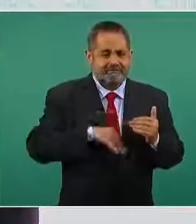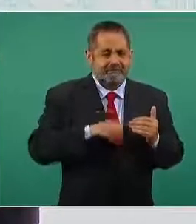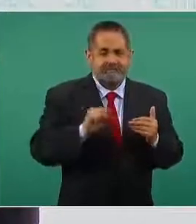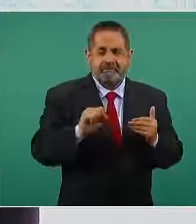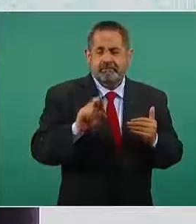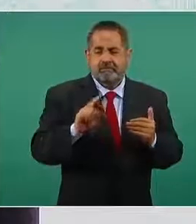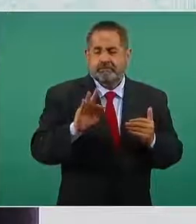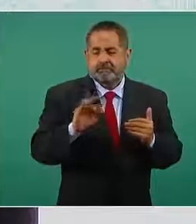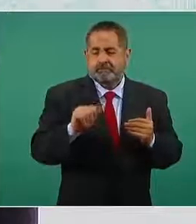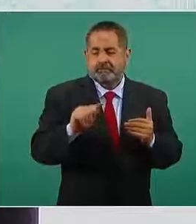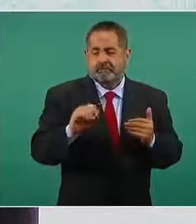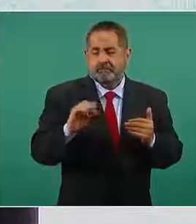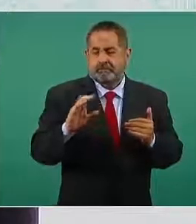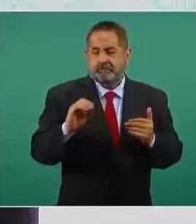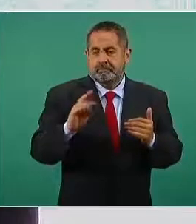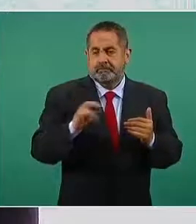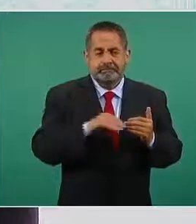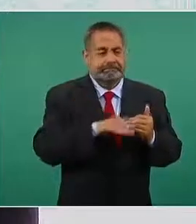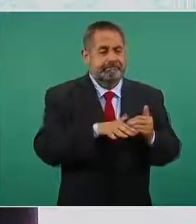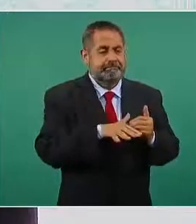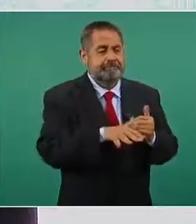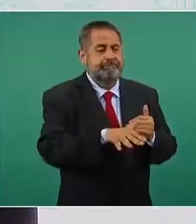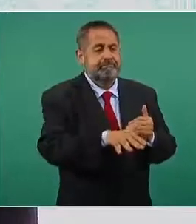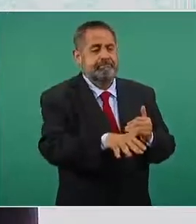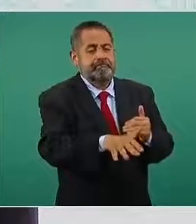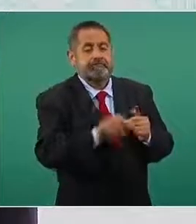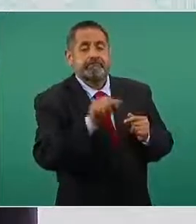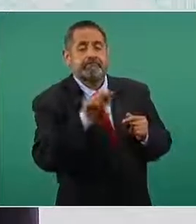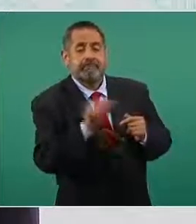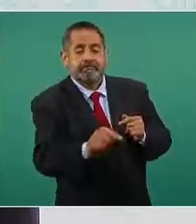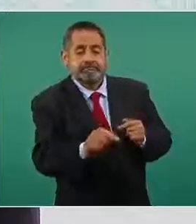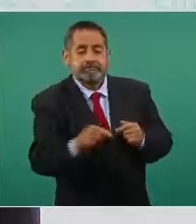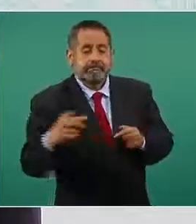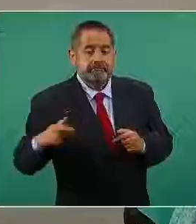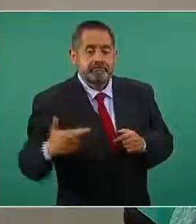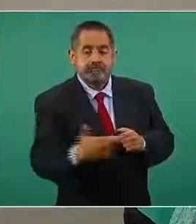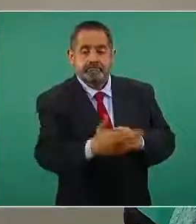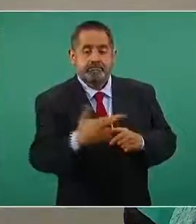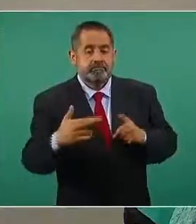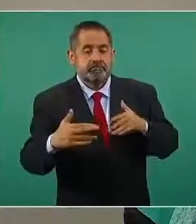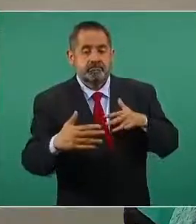sulfato de cobre acidulado, el cual llega directamente a las afluentes del río.